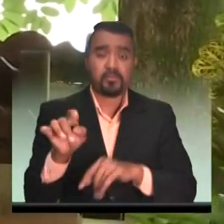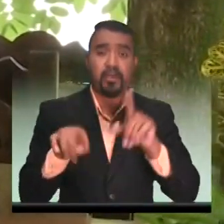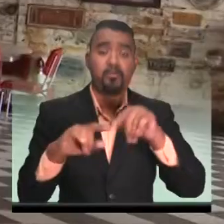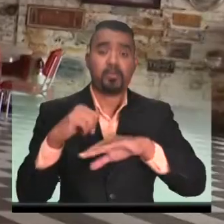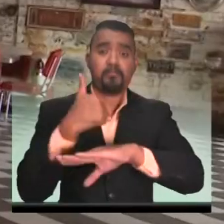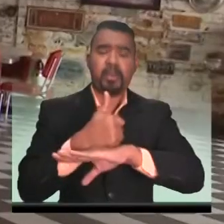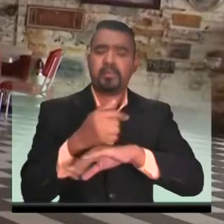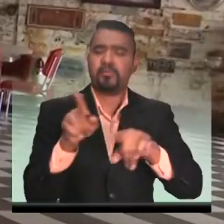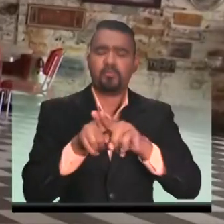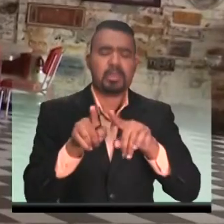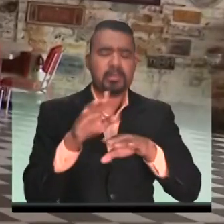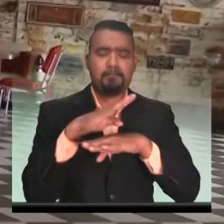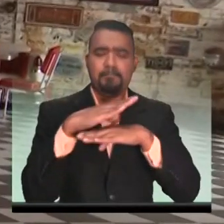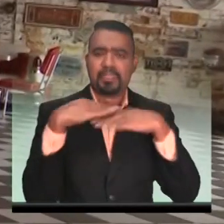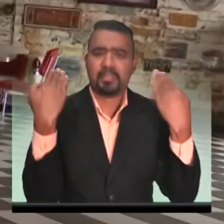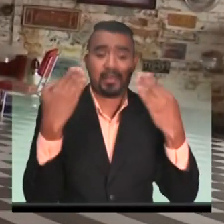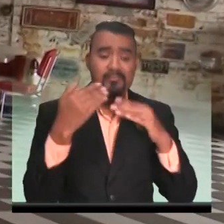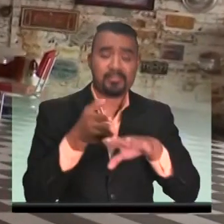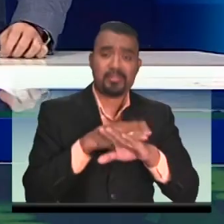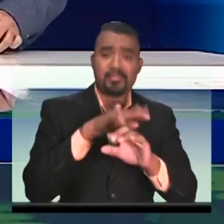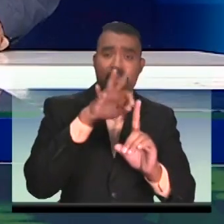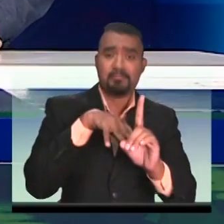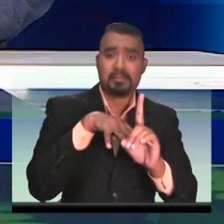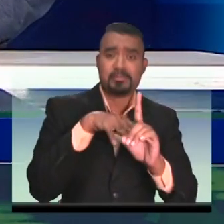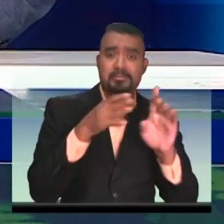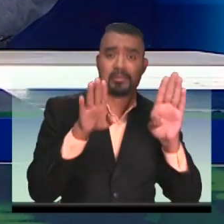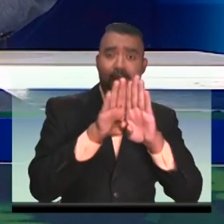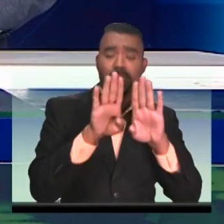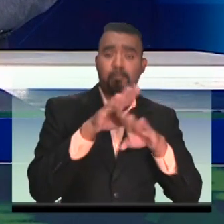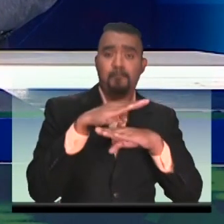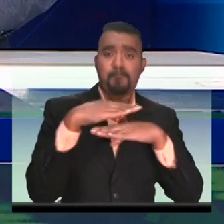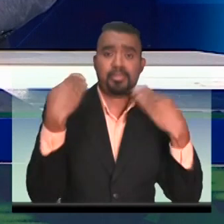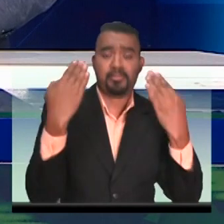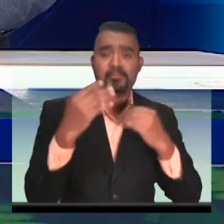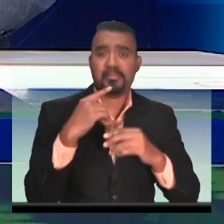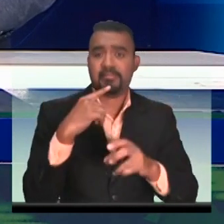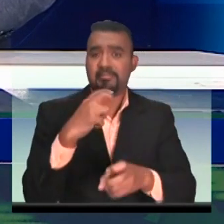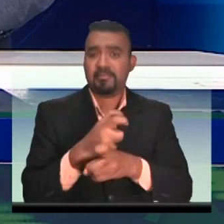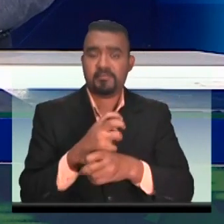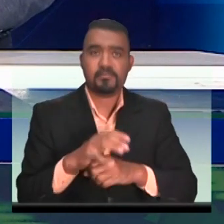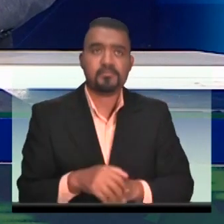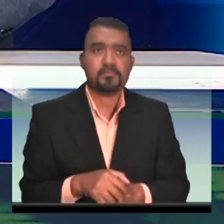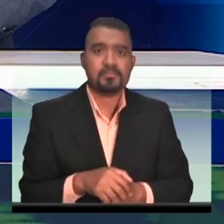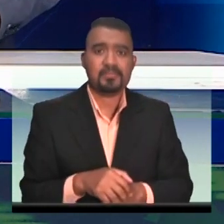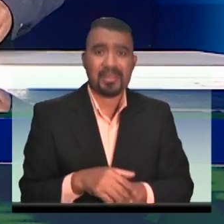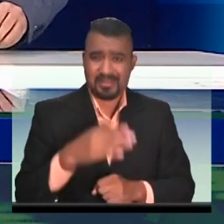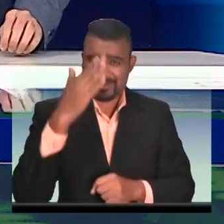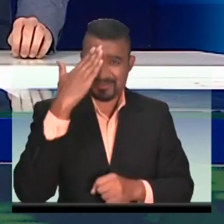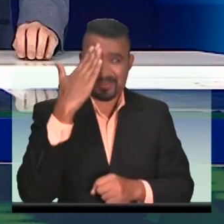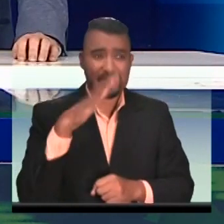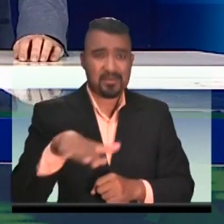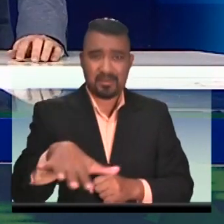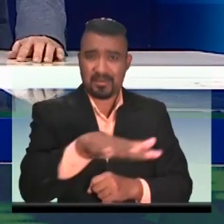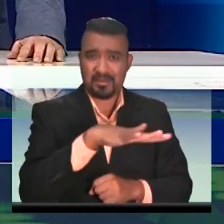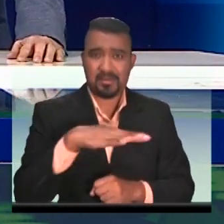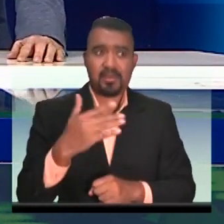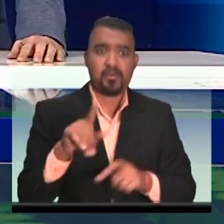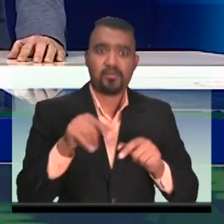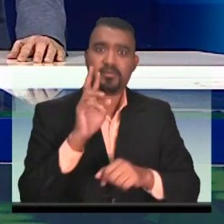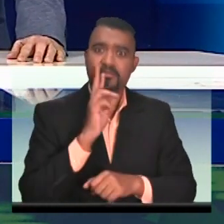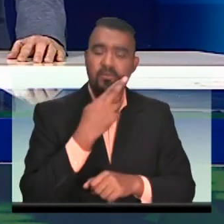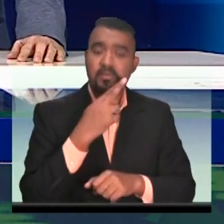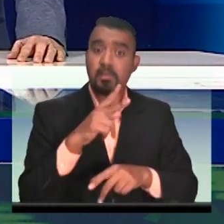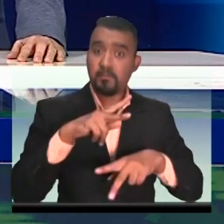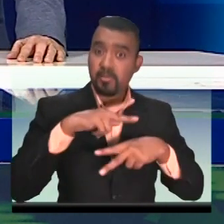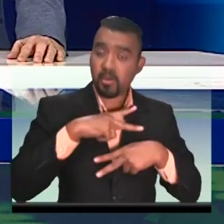declarado en quiebra tras más de 3 meses de cierre. Luis Horacio, y es que los propietarios de restaurantes en Medellín esperan con ansias